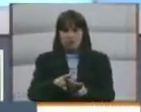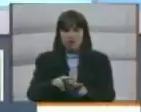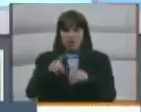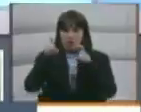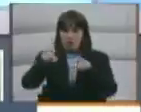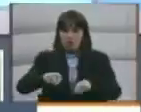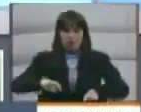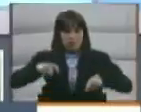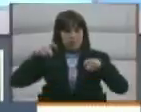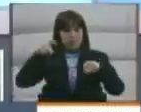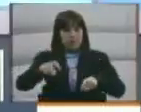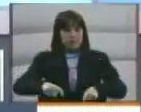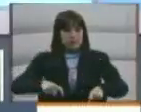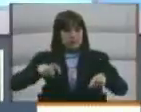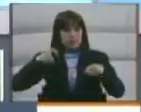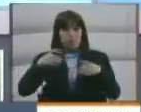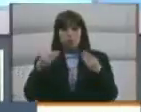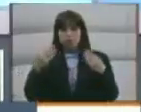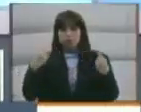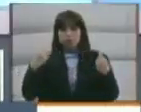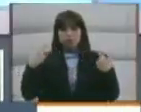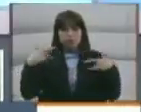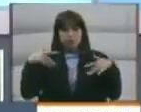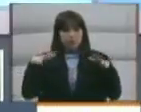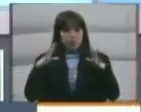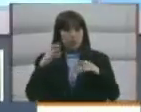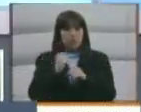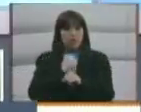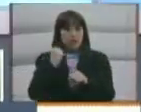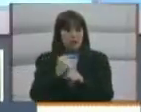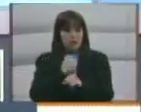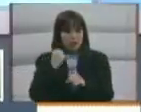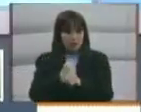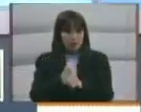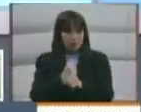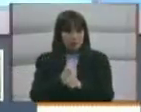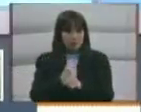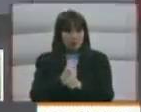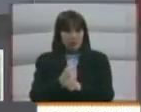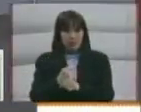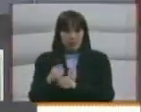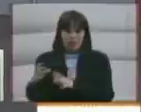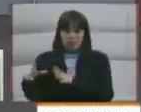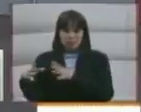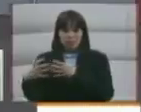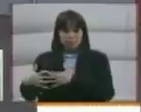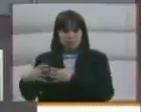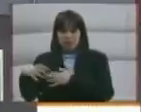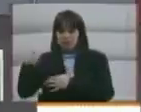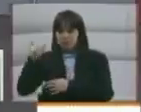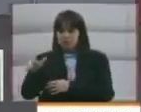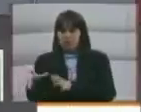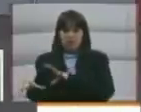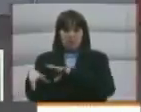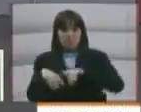muchos casos pudiendo trabajar, el tema del latifundio, insisto yo, el tema del sicariato.